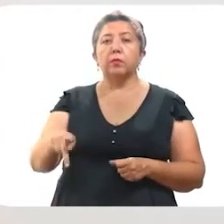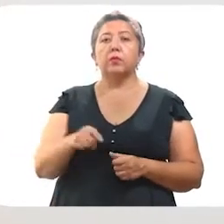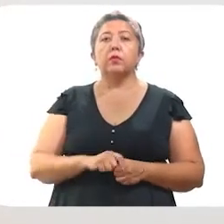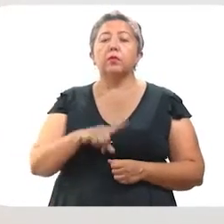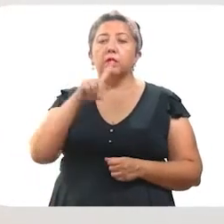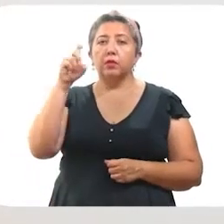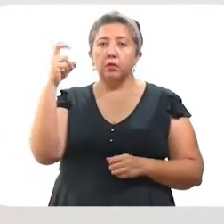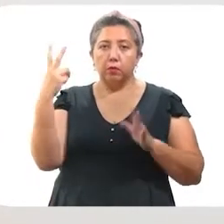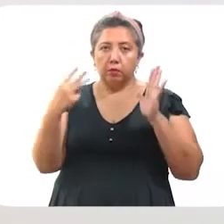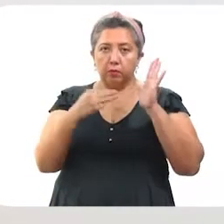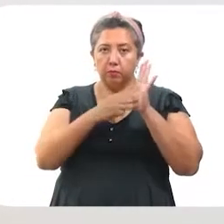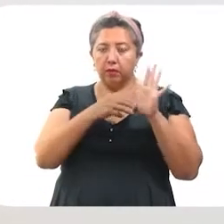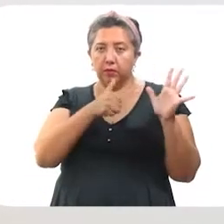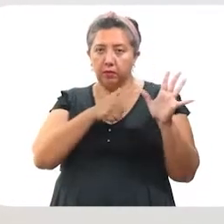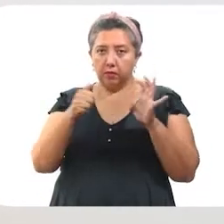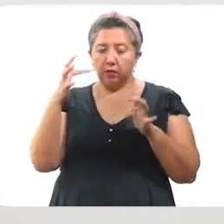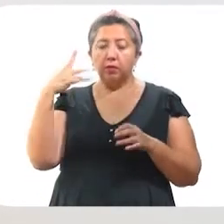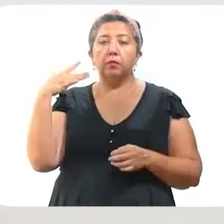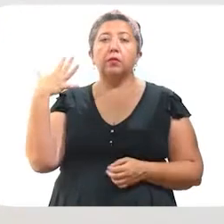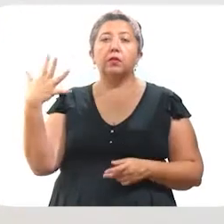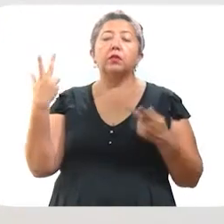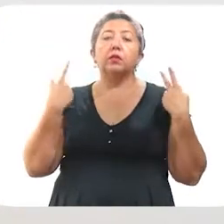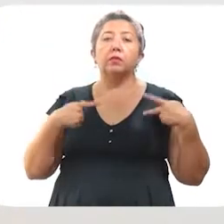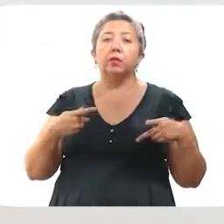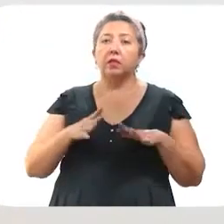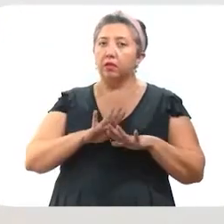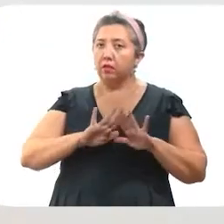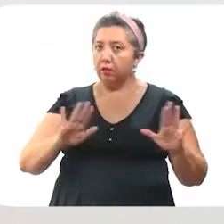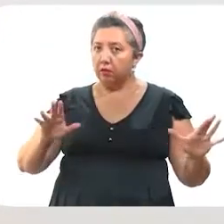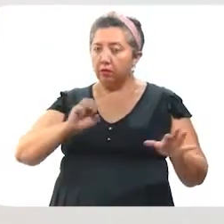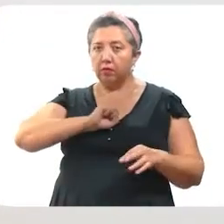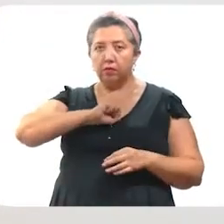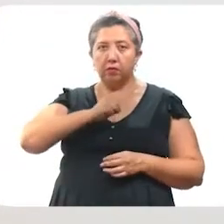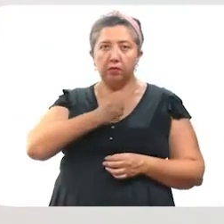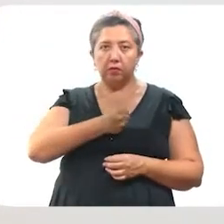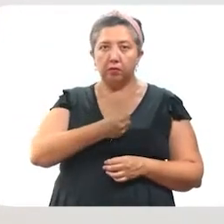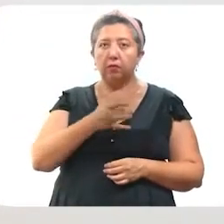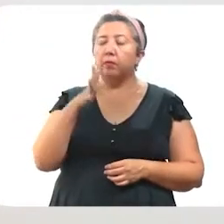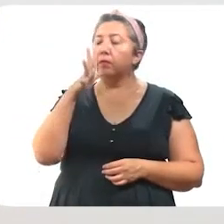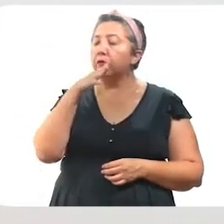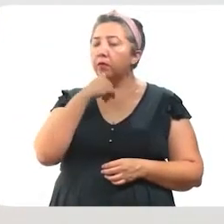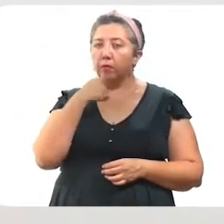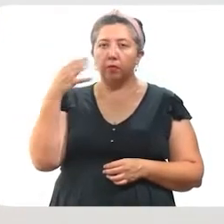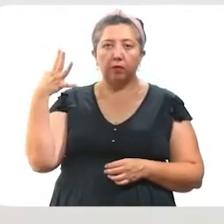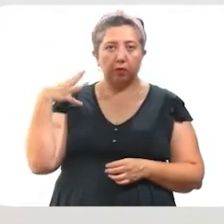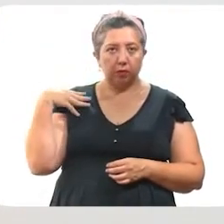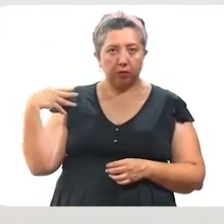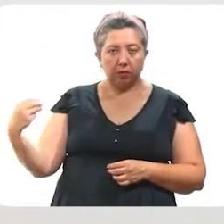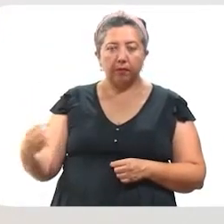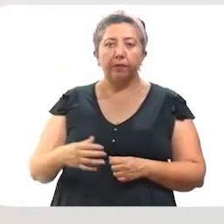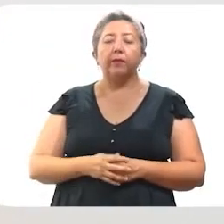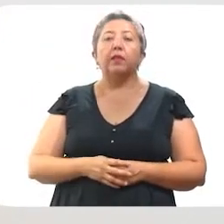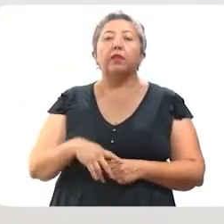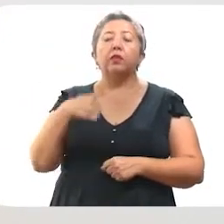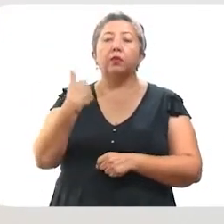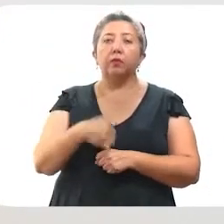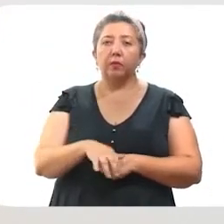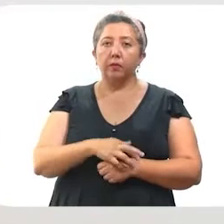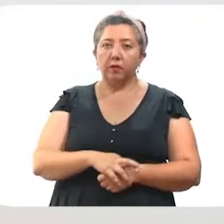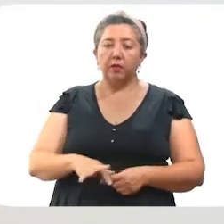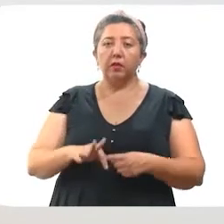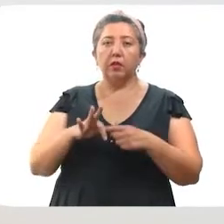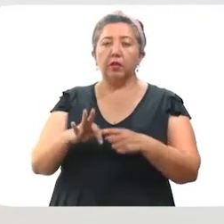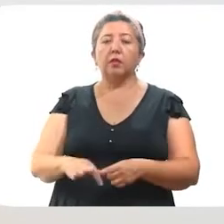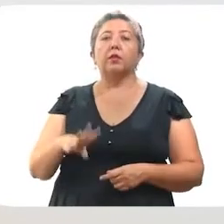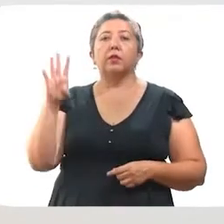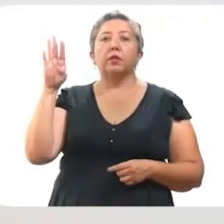102 mil 655 pacientes ya se recuperaron no presentan síntomas ni pueden contagiar esta cifra